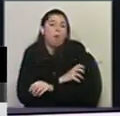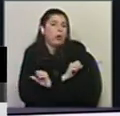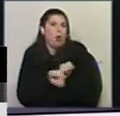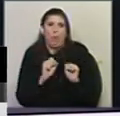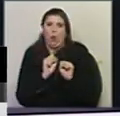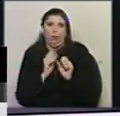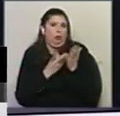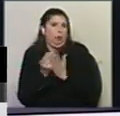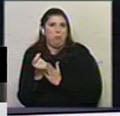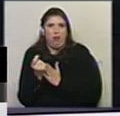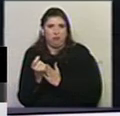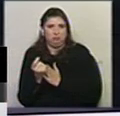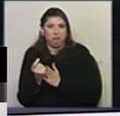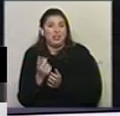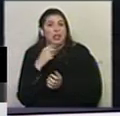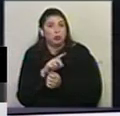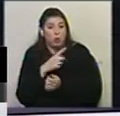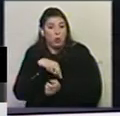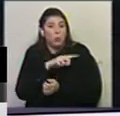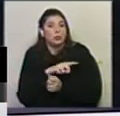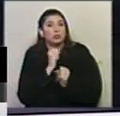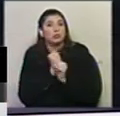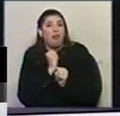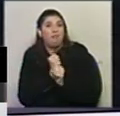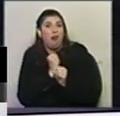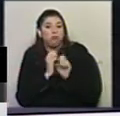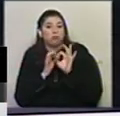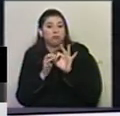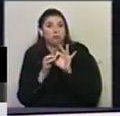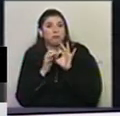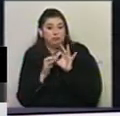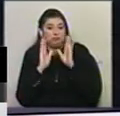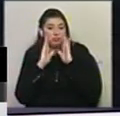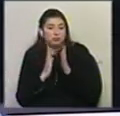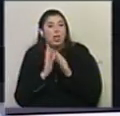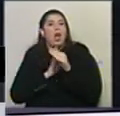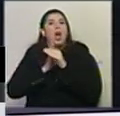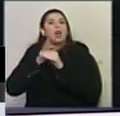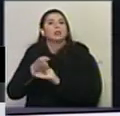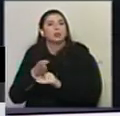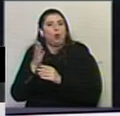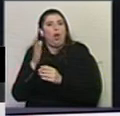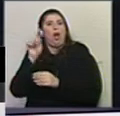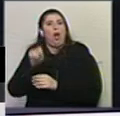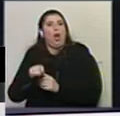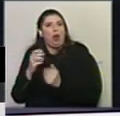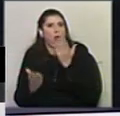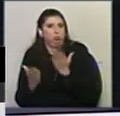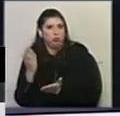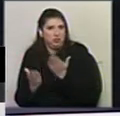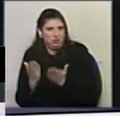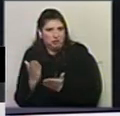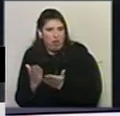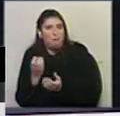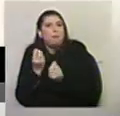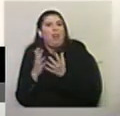trabajo se vincula con el consultorio, porque el consultorio no hace otra cosa que facilitar el acceso a la justicia a aquellos ciudadanos que no pueden acceder a un abogado particular.